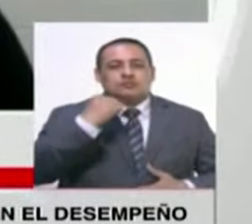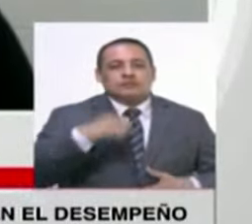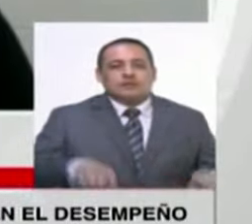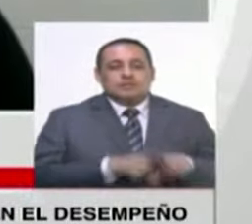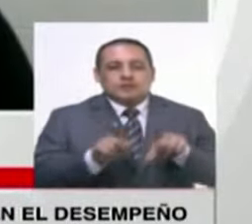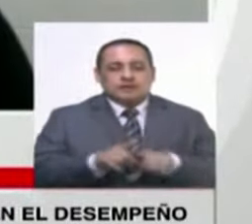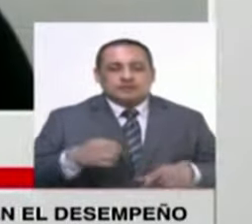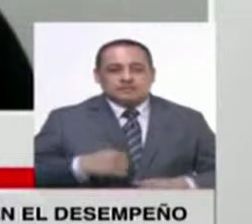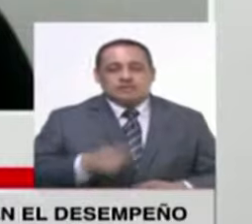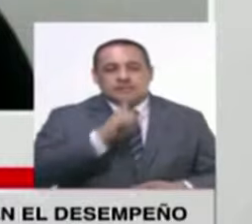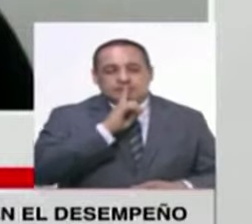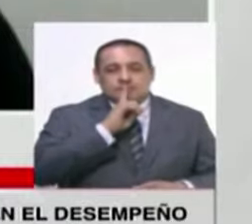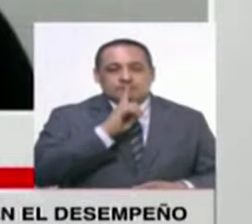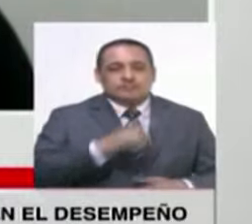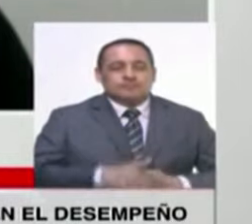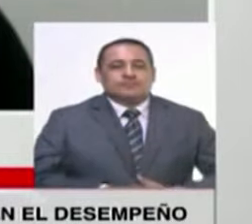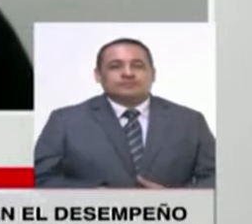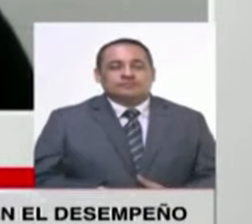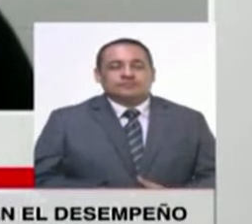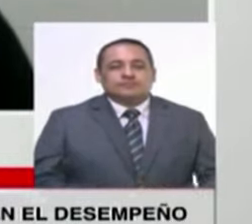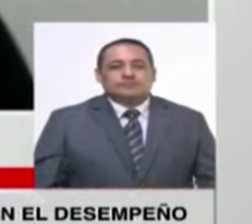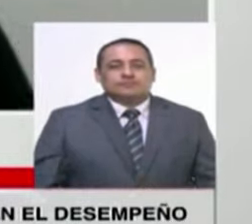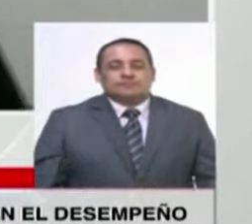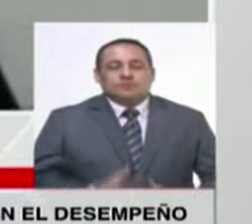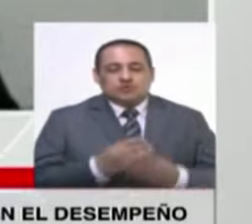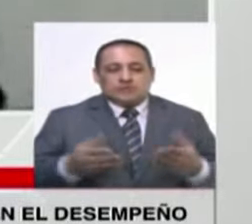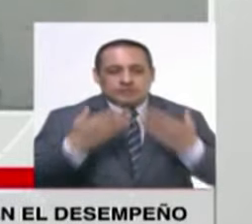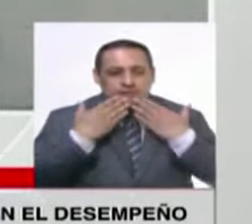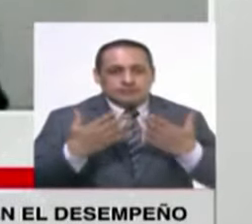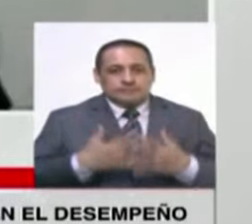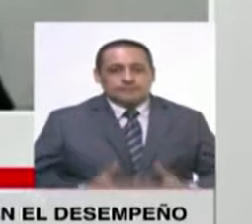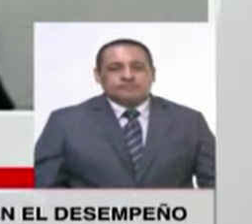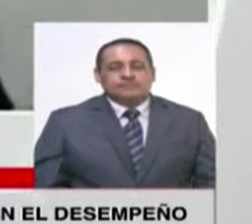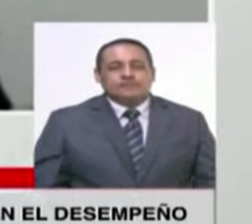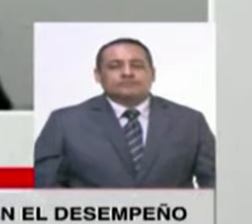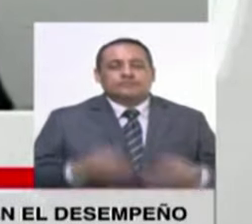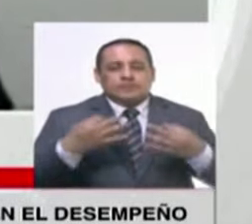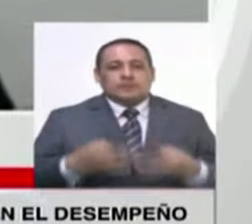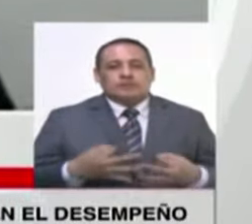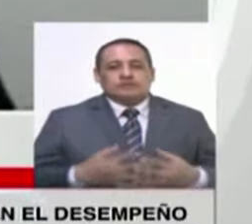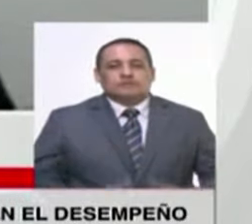derecho a guardar silencio. Muchas gracias. Correcto.